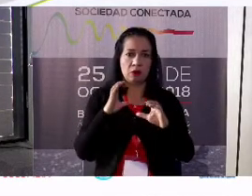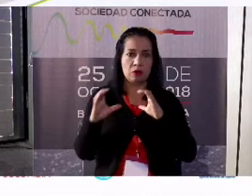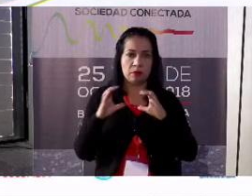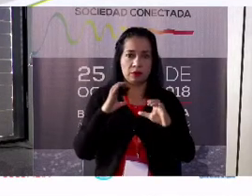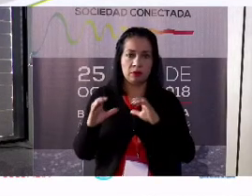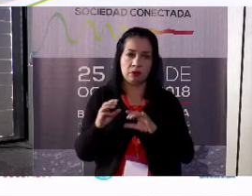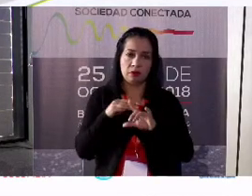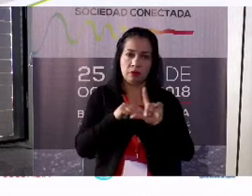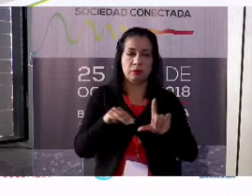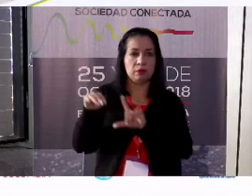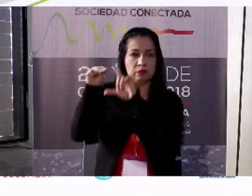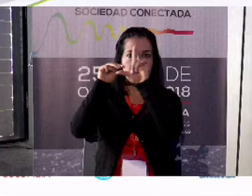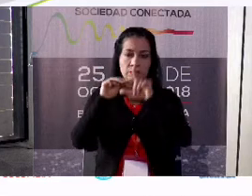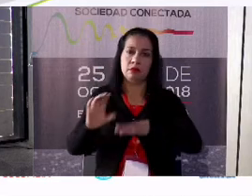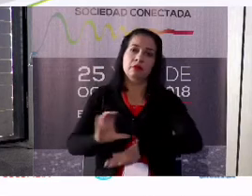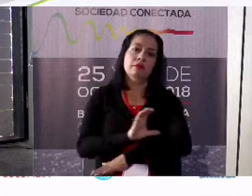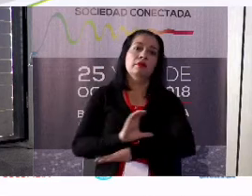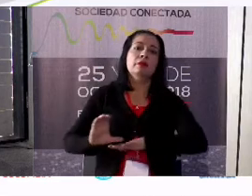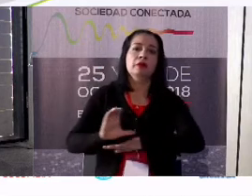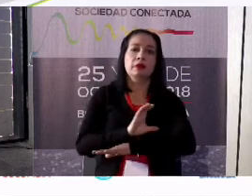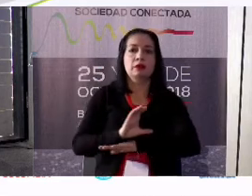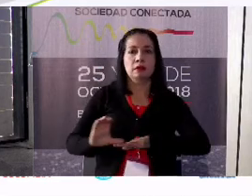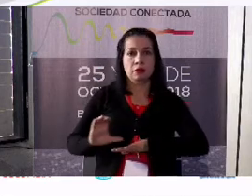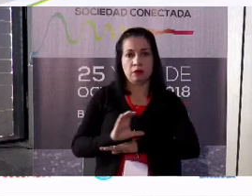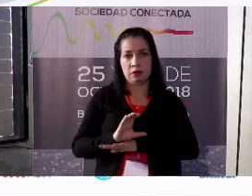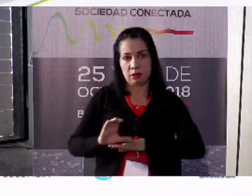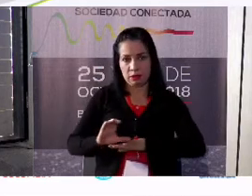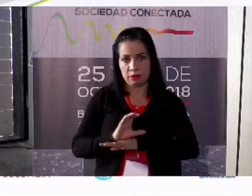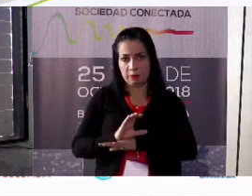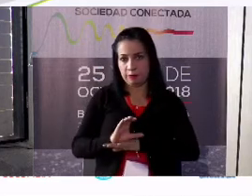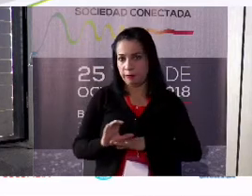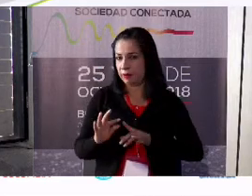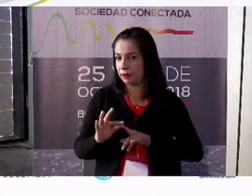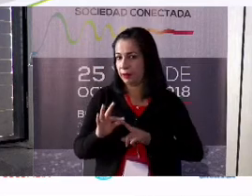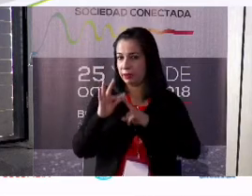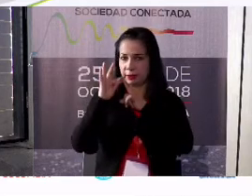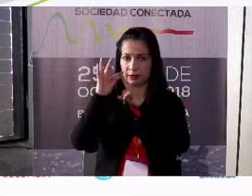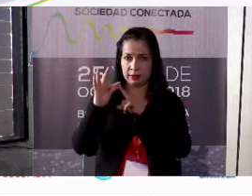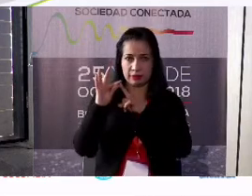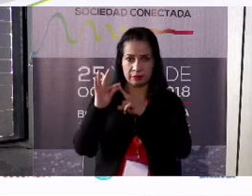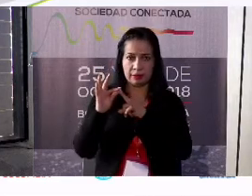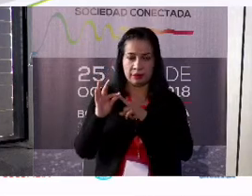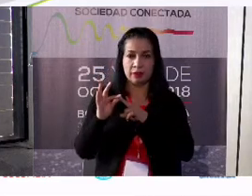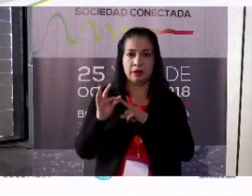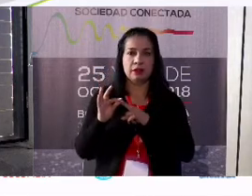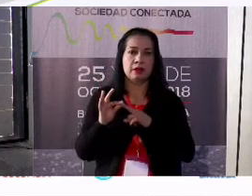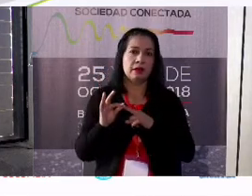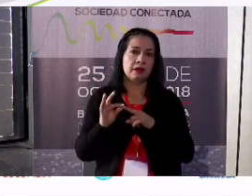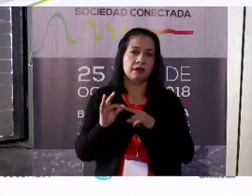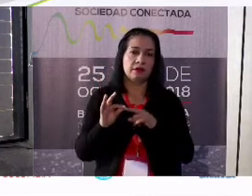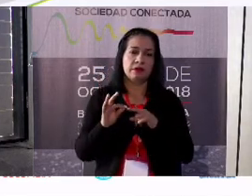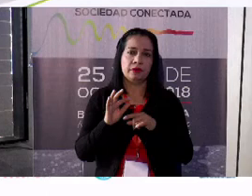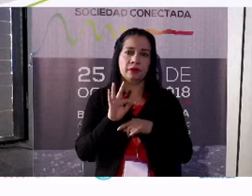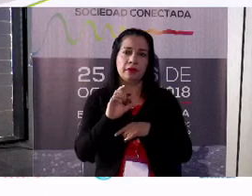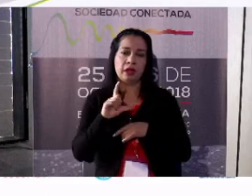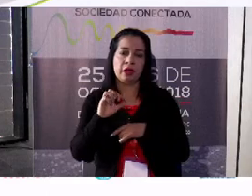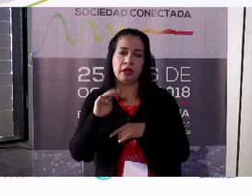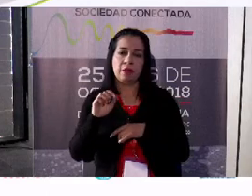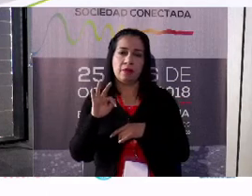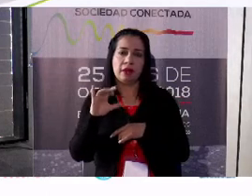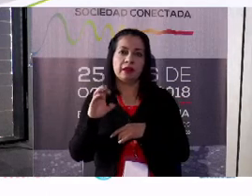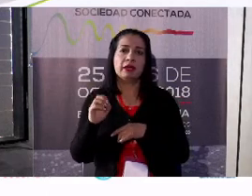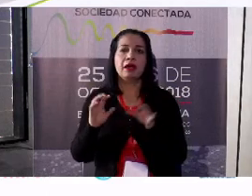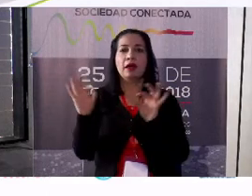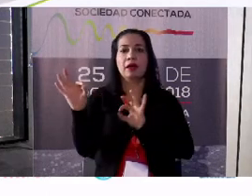maestría en computación con énfasis en telemática y maestría en gestión estratégica de